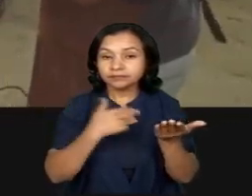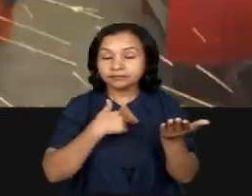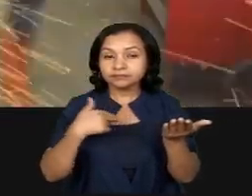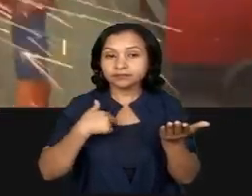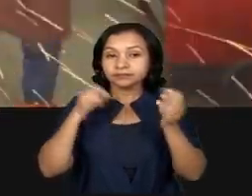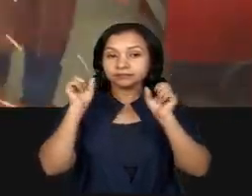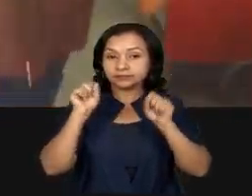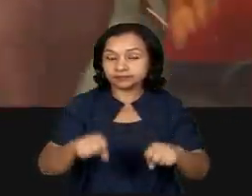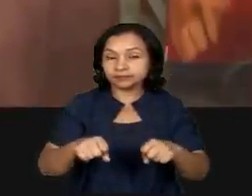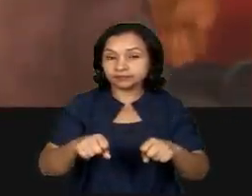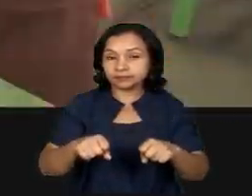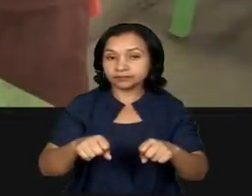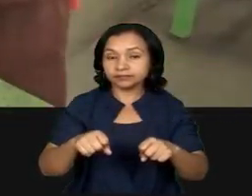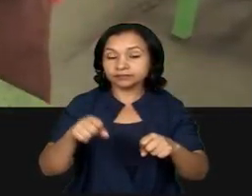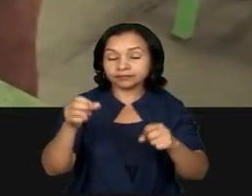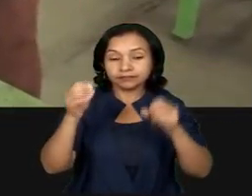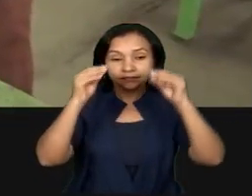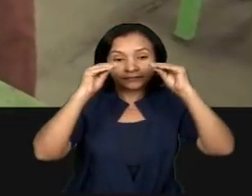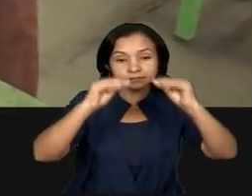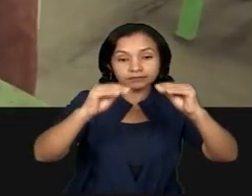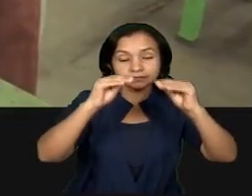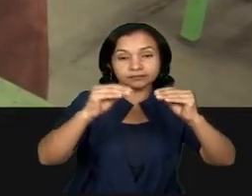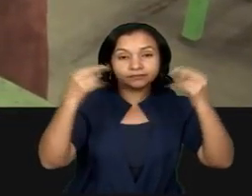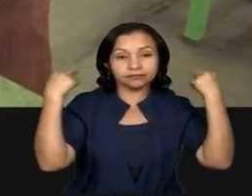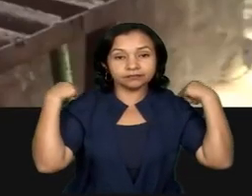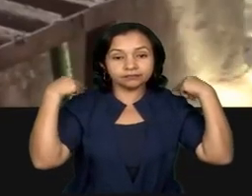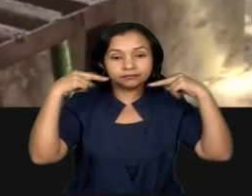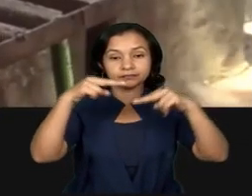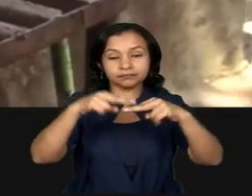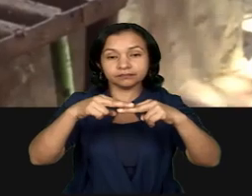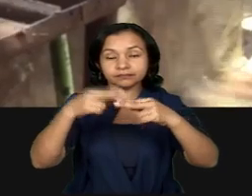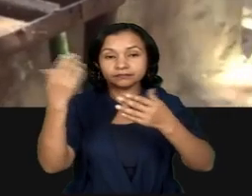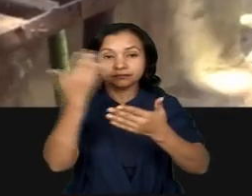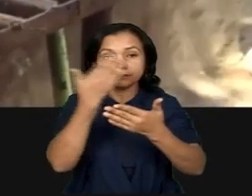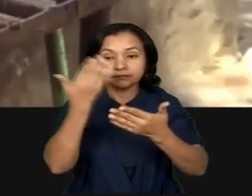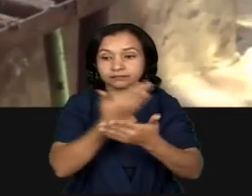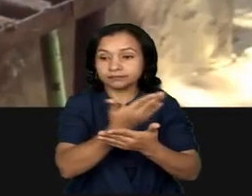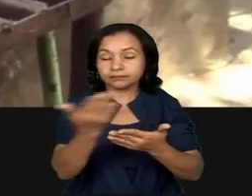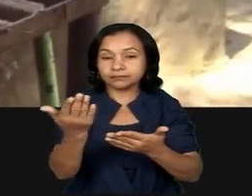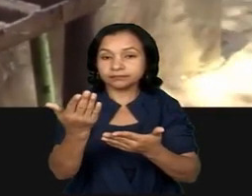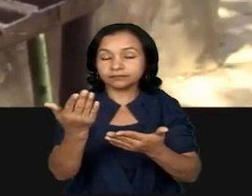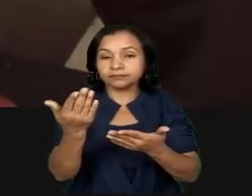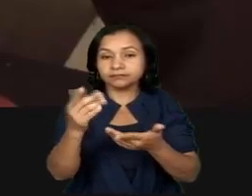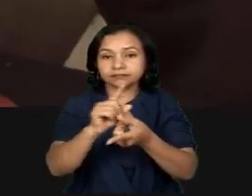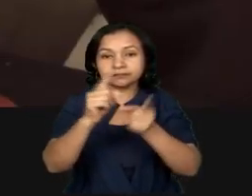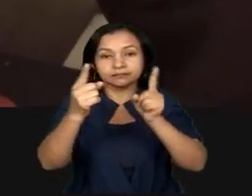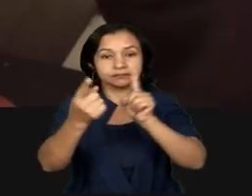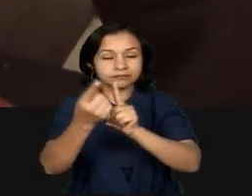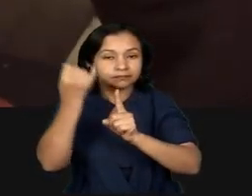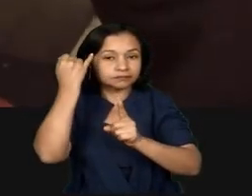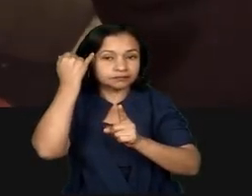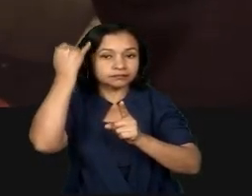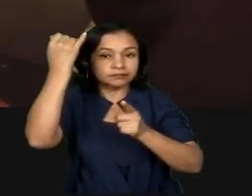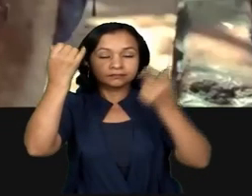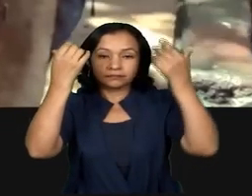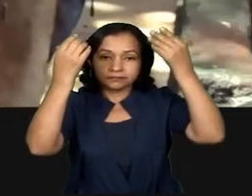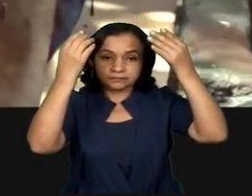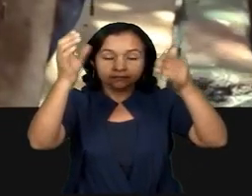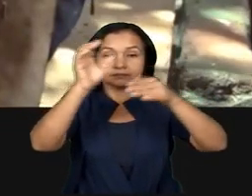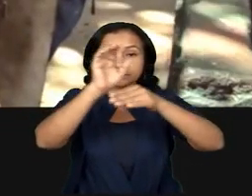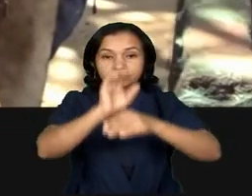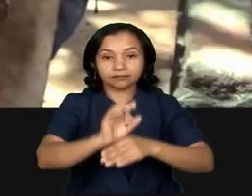la interacción educativa entre docentes y estudiantes desde el punto de vista generacional mediados por la tecnología. Es un gran desafío,